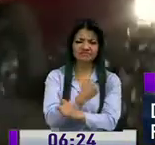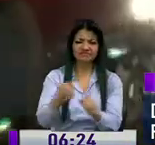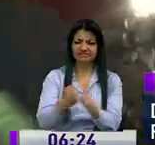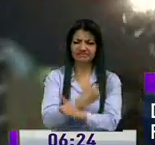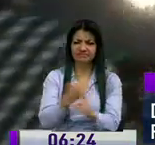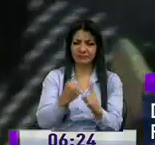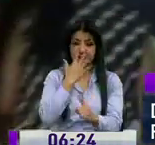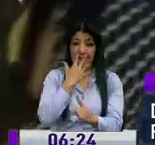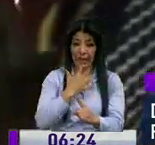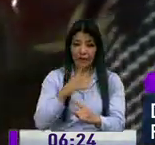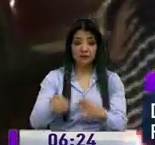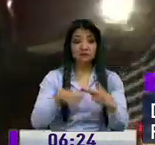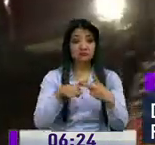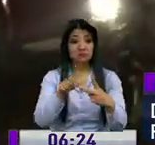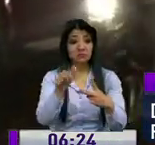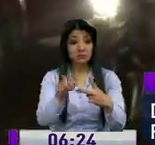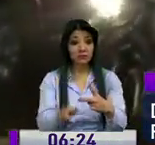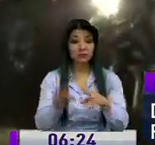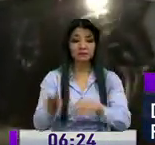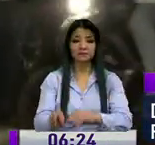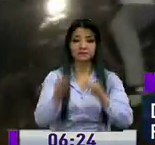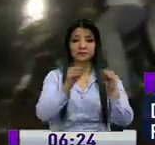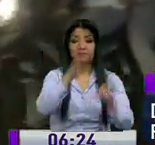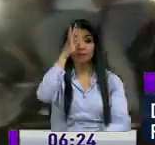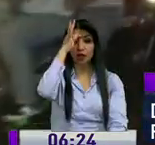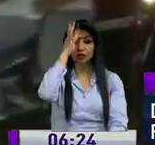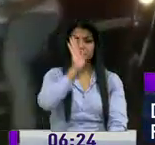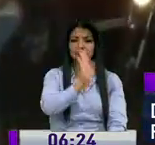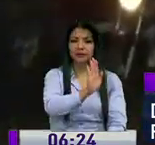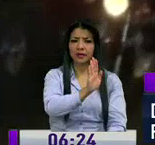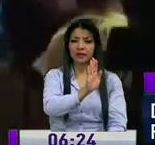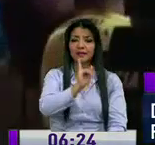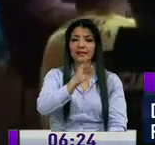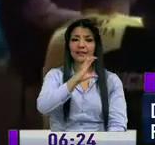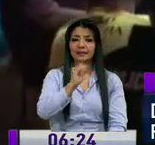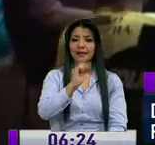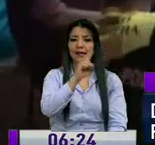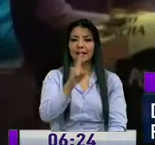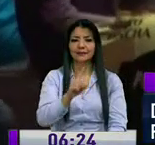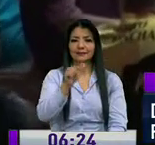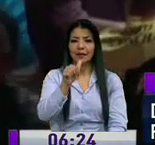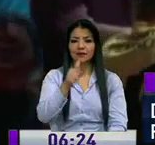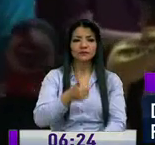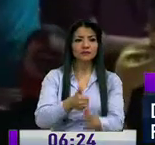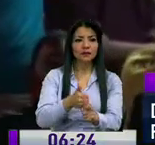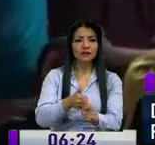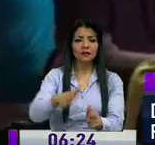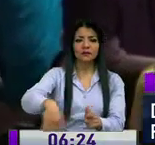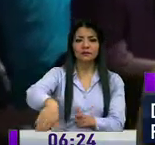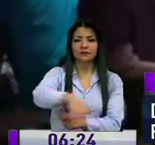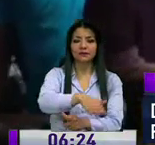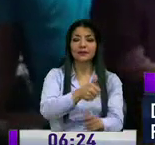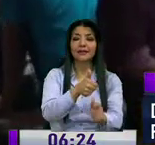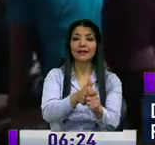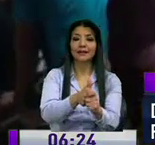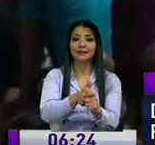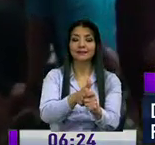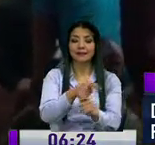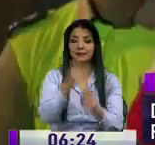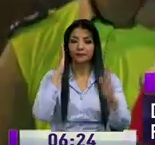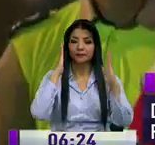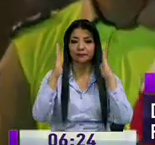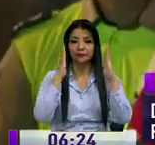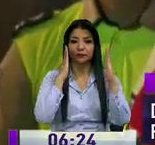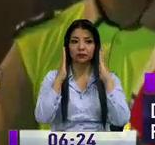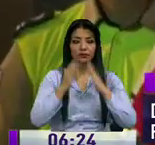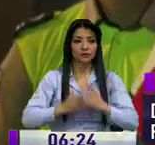otro detenido, fueron trasladados hasta el Hospital Martín y Casa, ubicado a pocos metros del Centro de Privación de Libertad de Babahoyo. Con